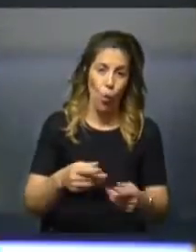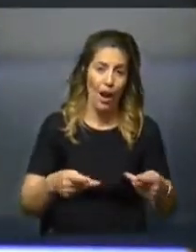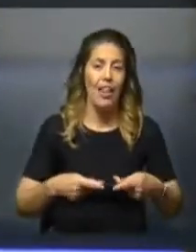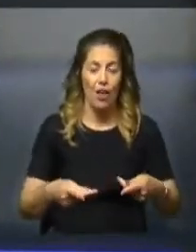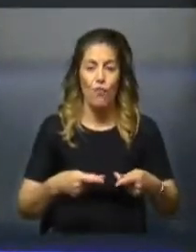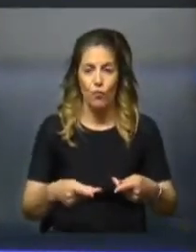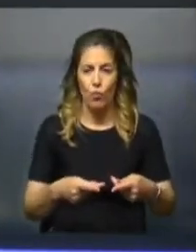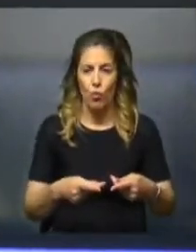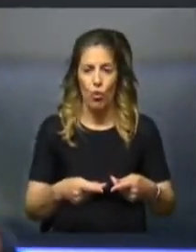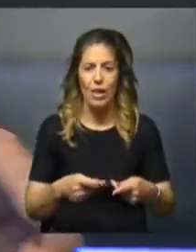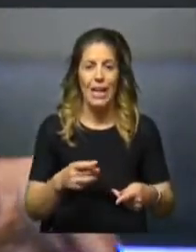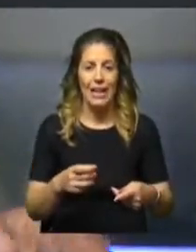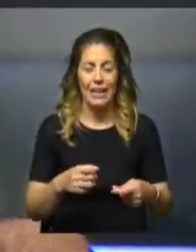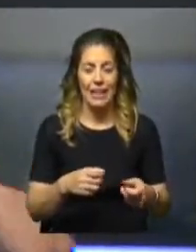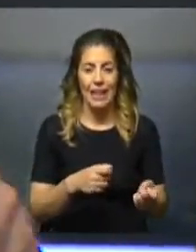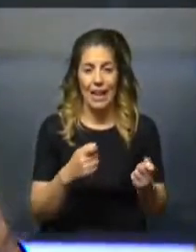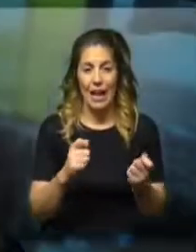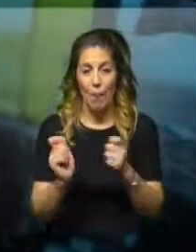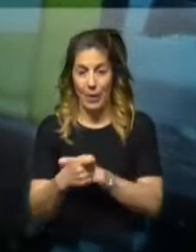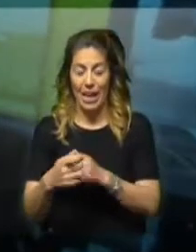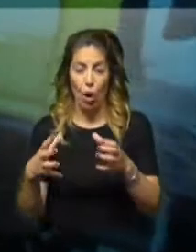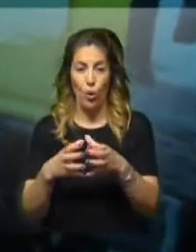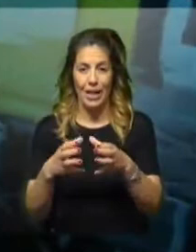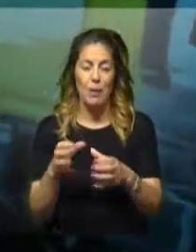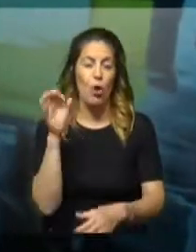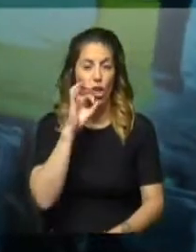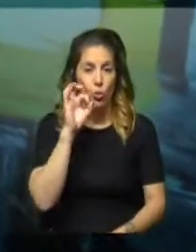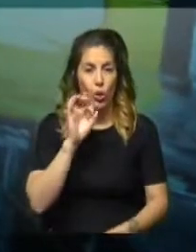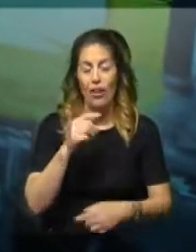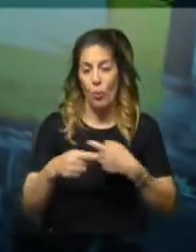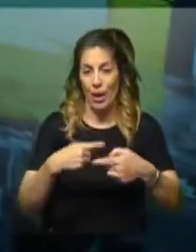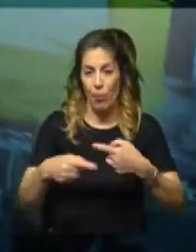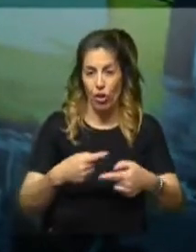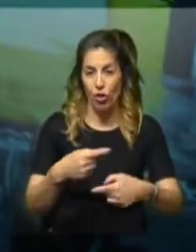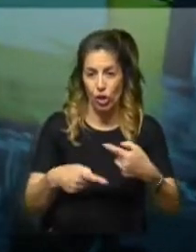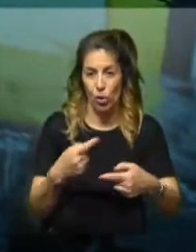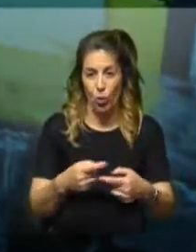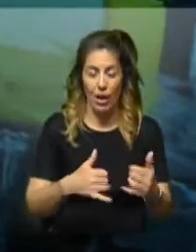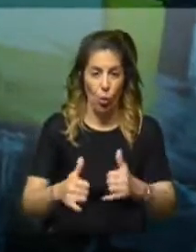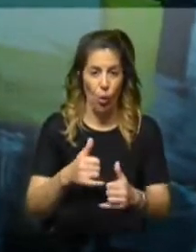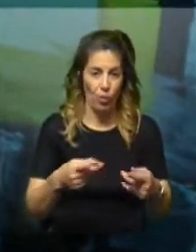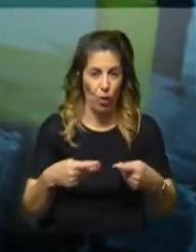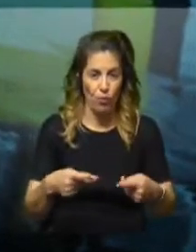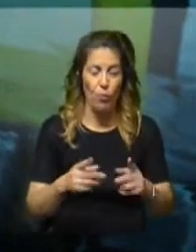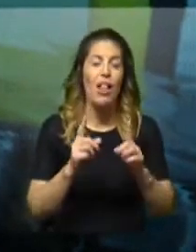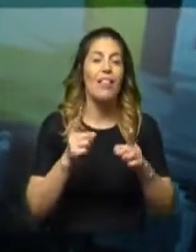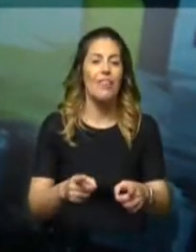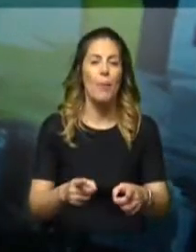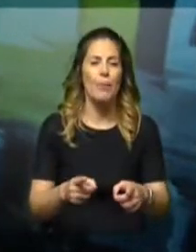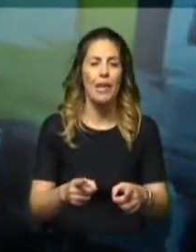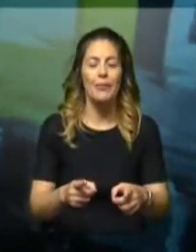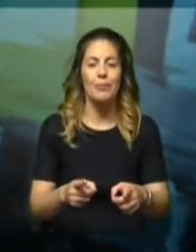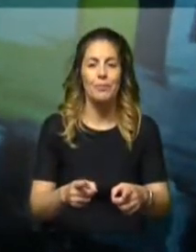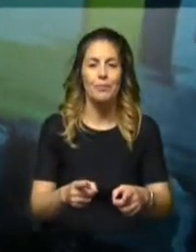pasaron a un equipo de durazno para poder jugar y seguir estando este también intentaba